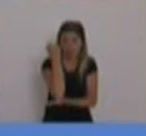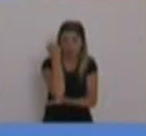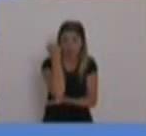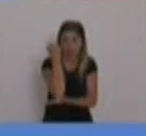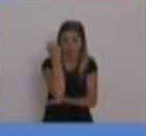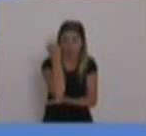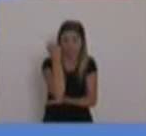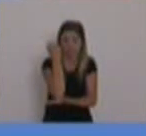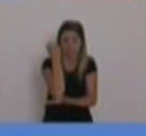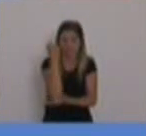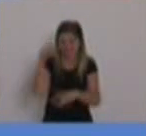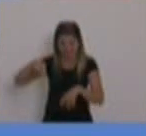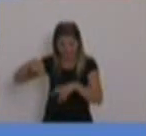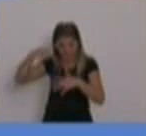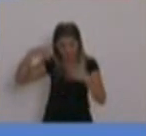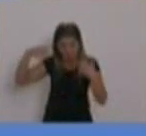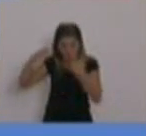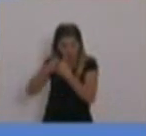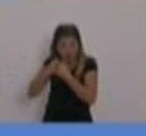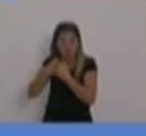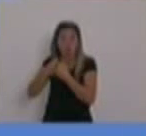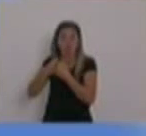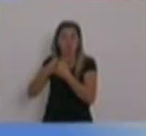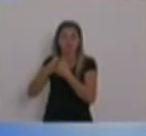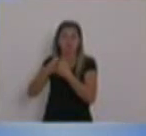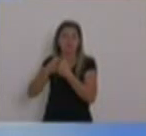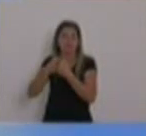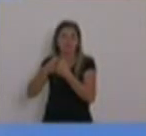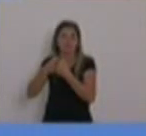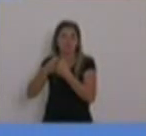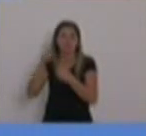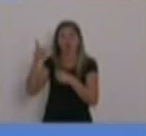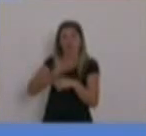de discutirlo. Podía ser una posibilidad,